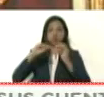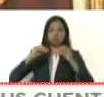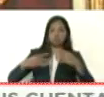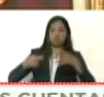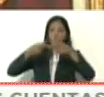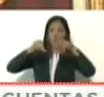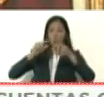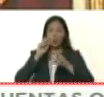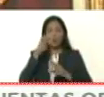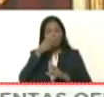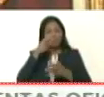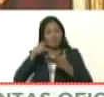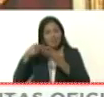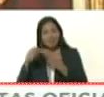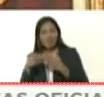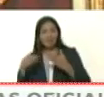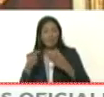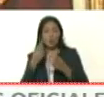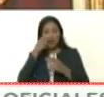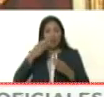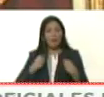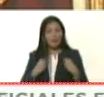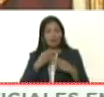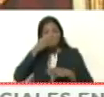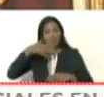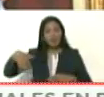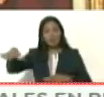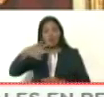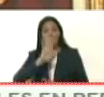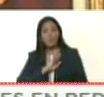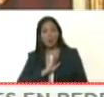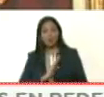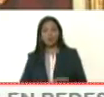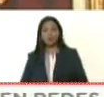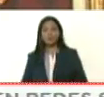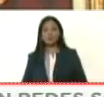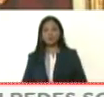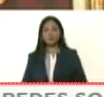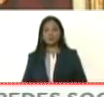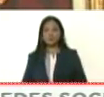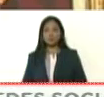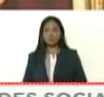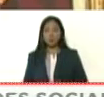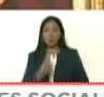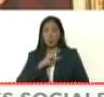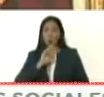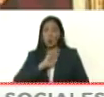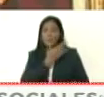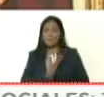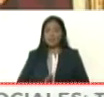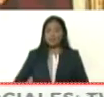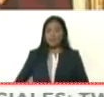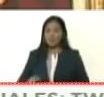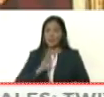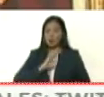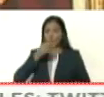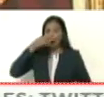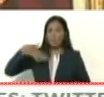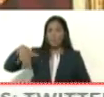pendiente de esos detalles porque son los detalles de la vida del pueblo. Y un presidente obrero, un presidente